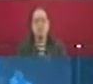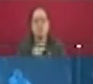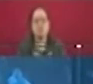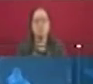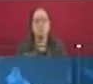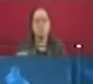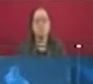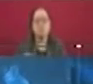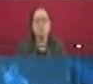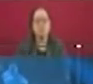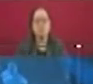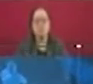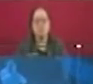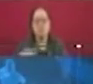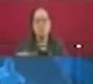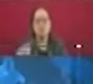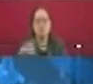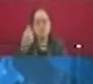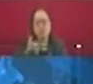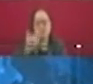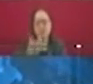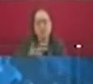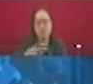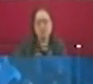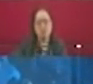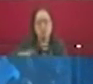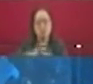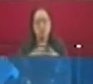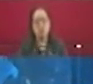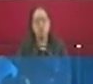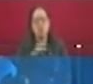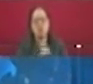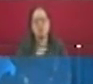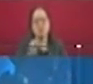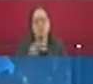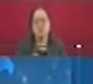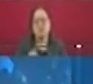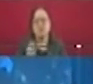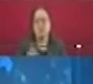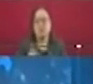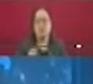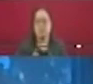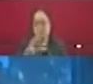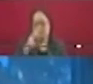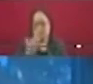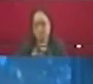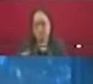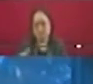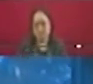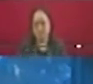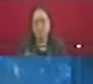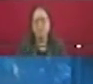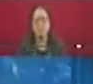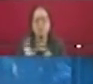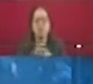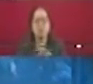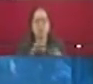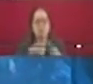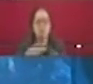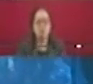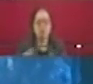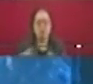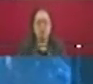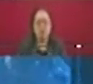la invitación al estado, porque aquí tenemos muchas cosas muy bonitas. Aquí en California, como tú sabes, se